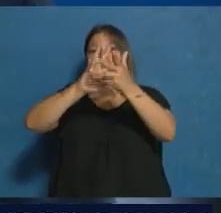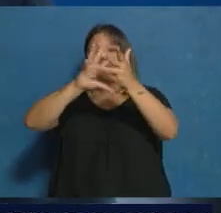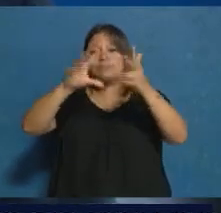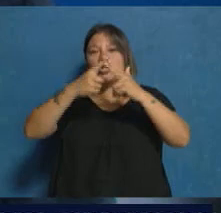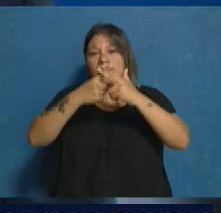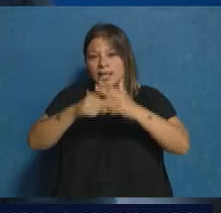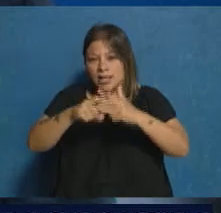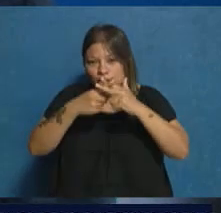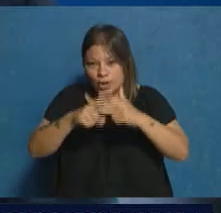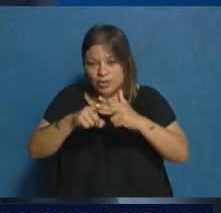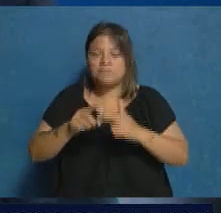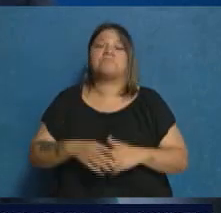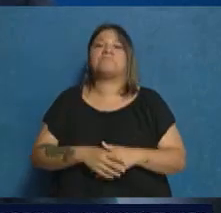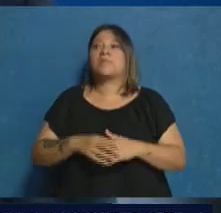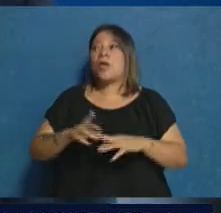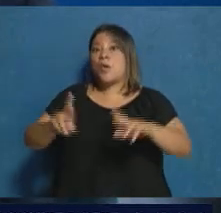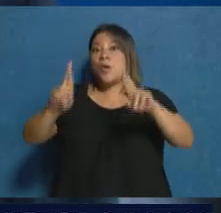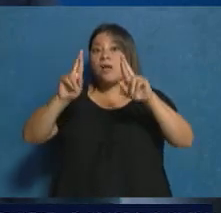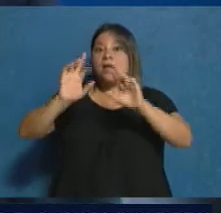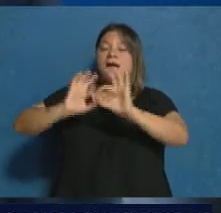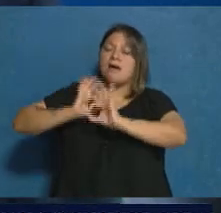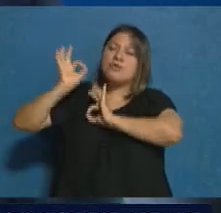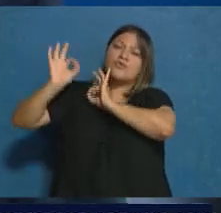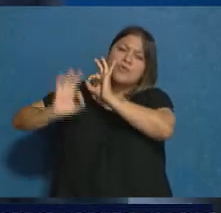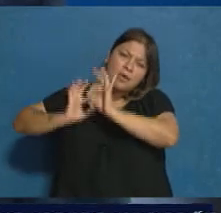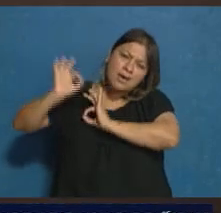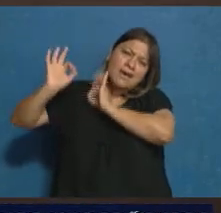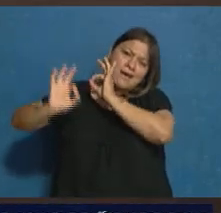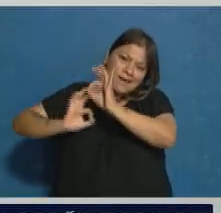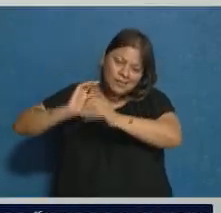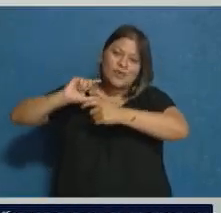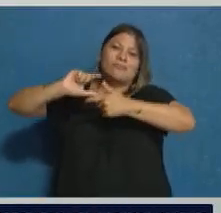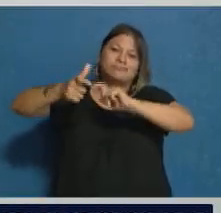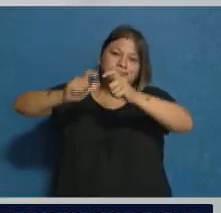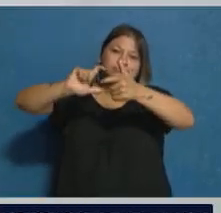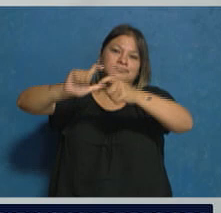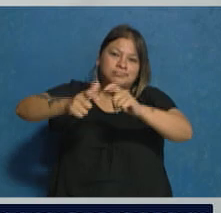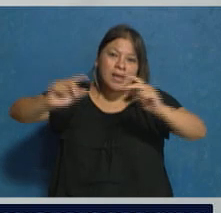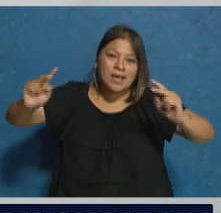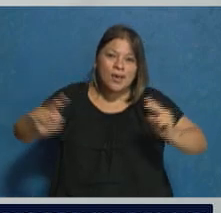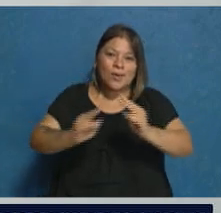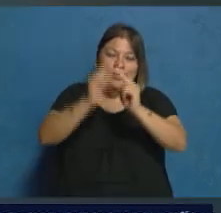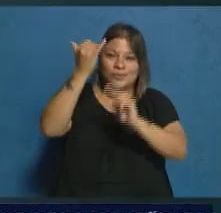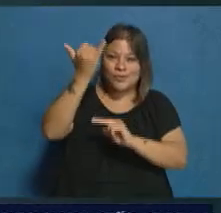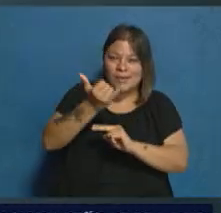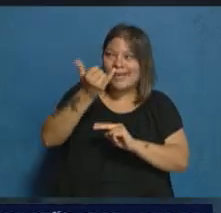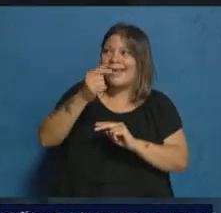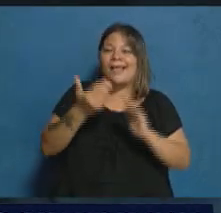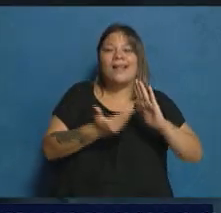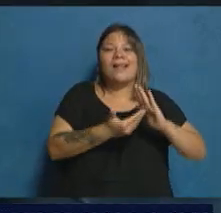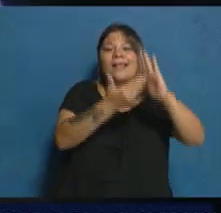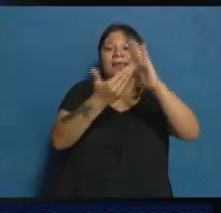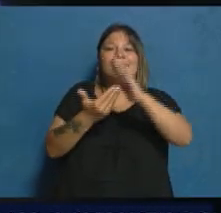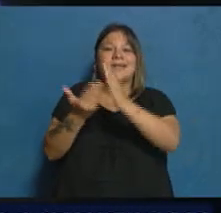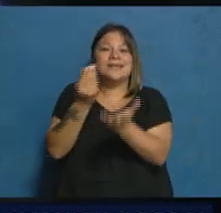aspirando que todos los años podamos tener la agenda de la innovación. Nos encontramos con otras líderes y lideresas